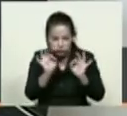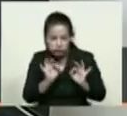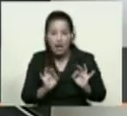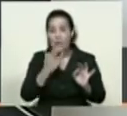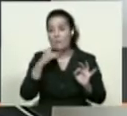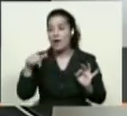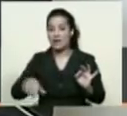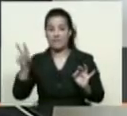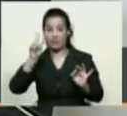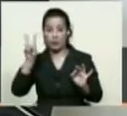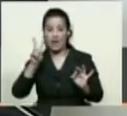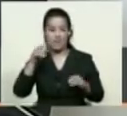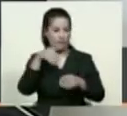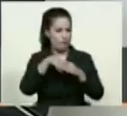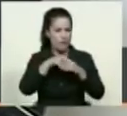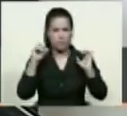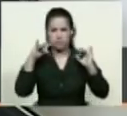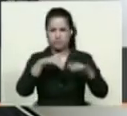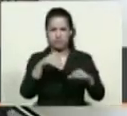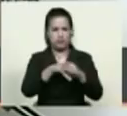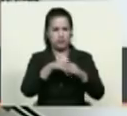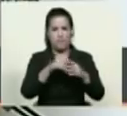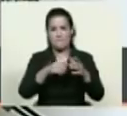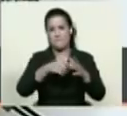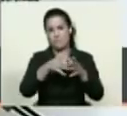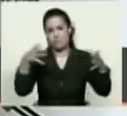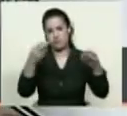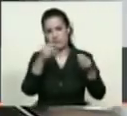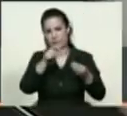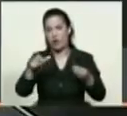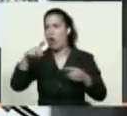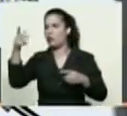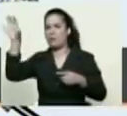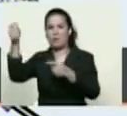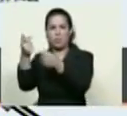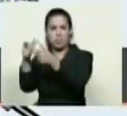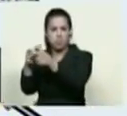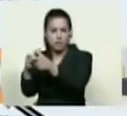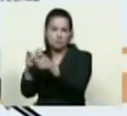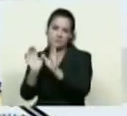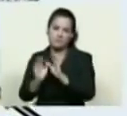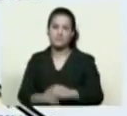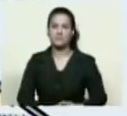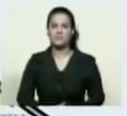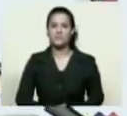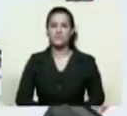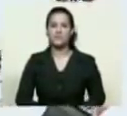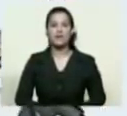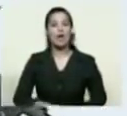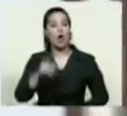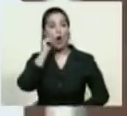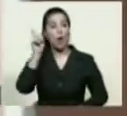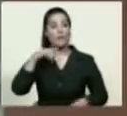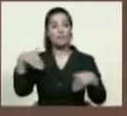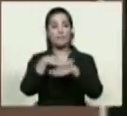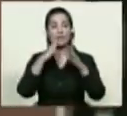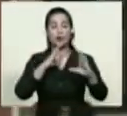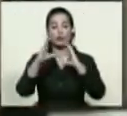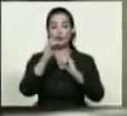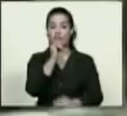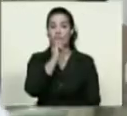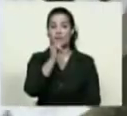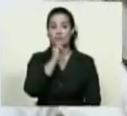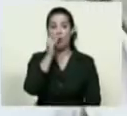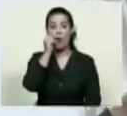gente que en otros países para escoger presidente. Muchas gracias. Escuchamos palabras del ministro del Poder Popular para la Comunicación e Información,